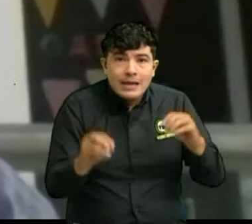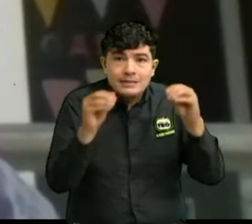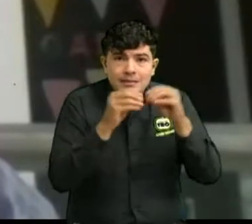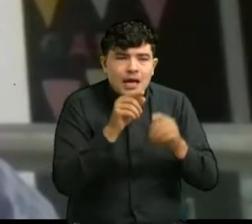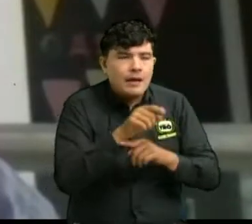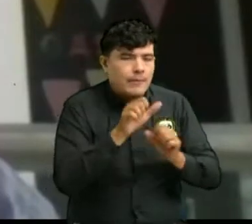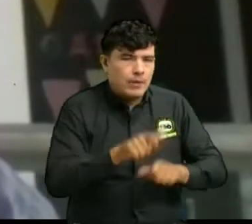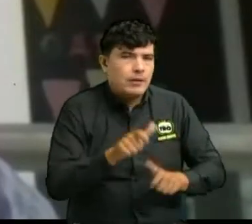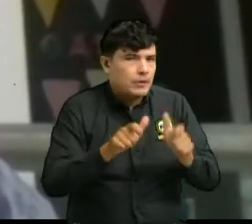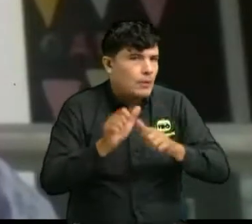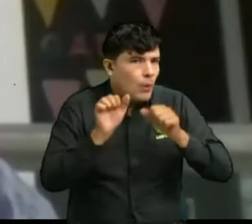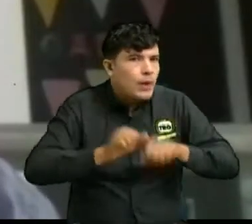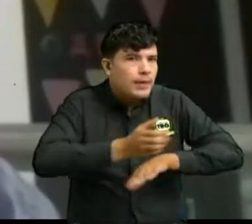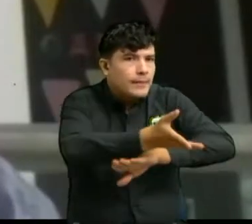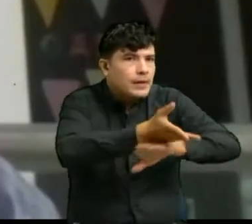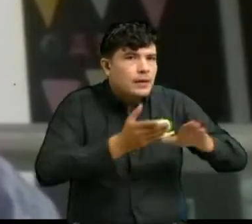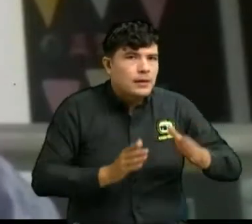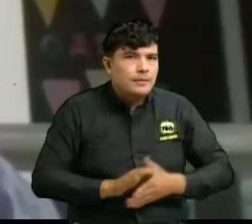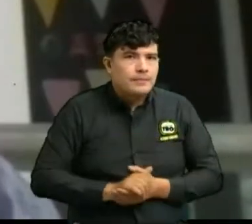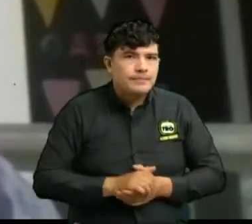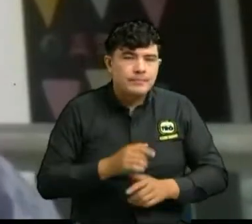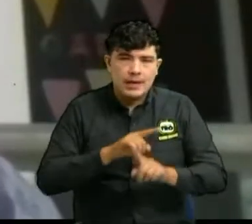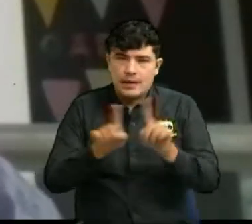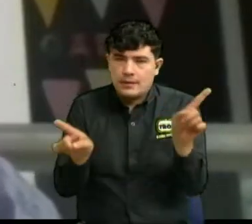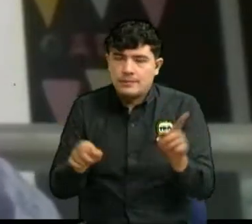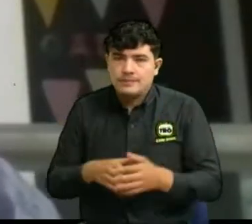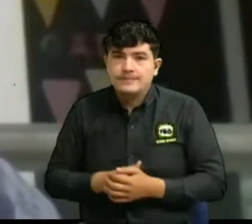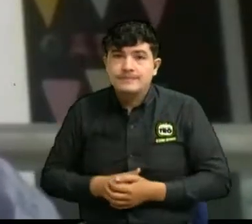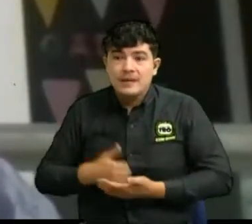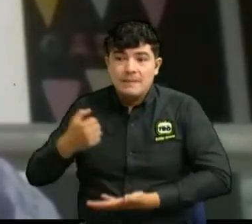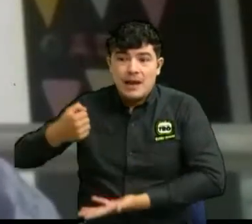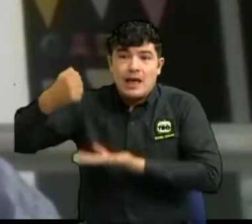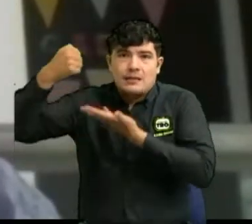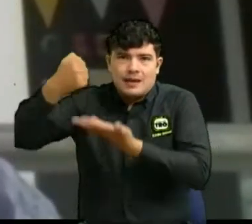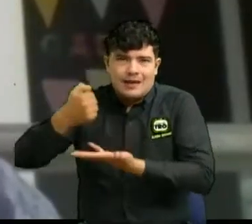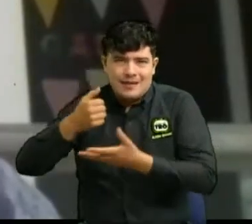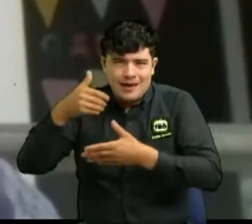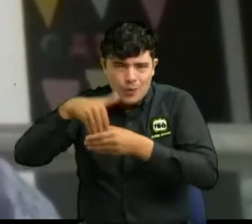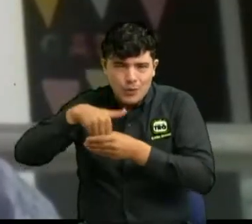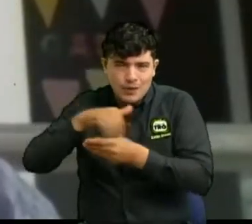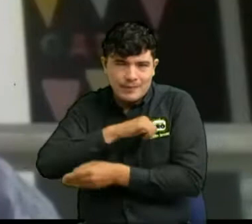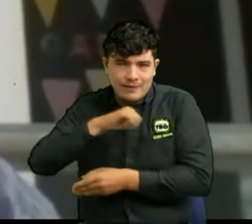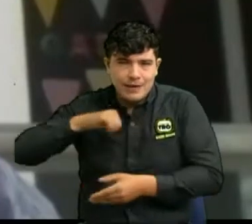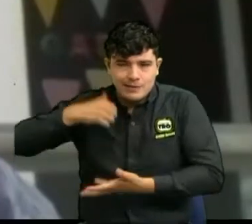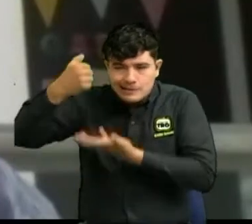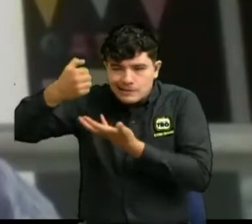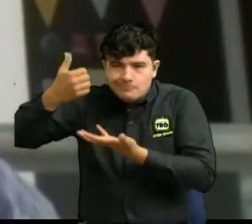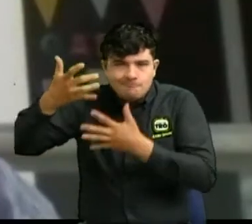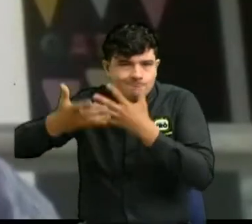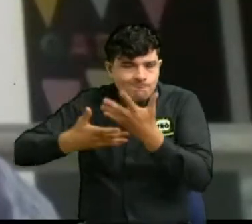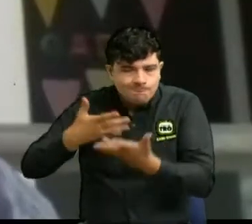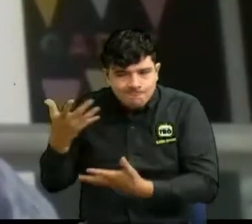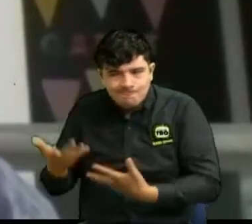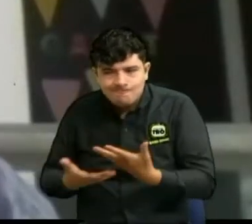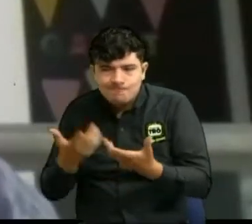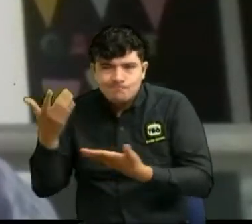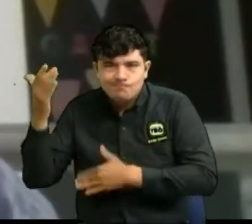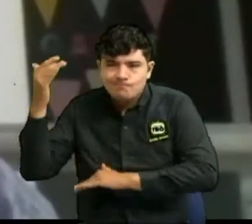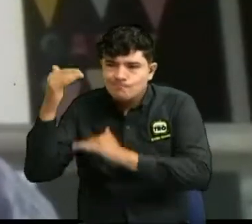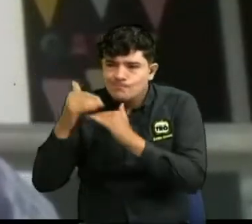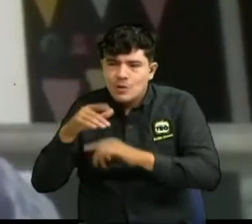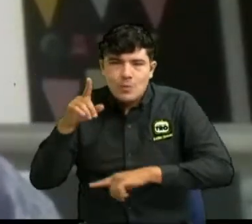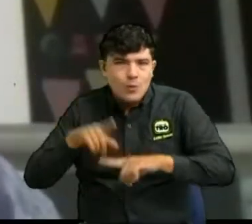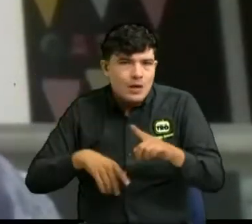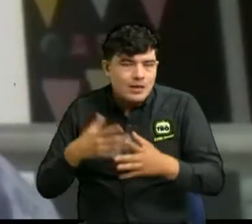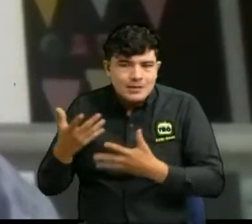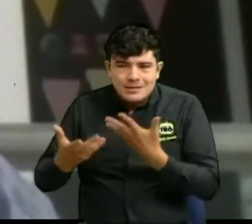puede solicitarla. Sin embargo, cuando el capital no es suficiente para que la persona pueda optar por una pensión con garantía